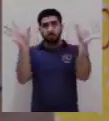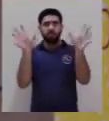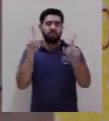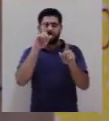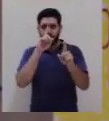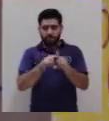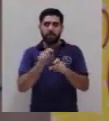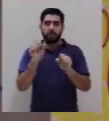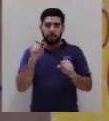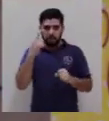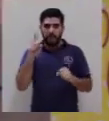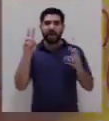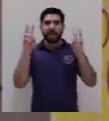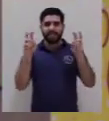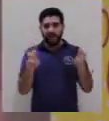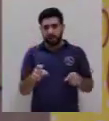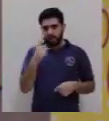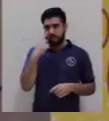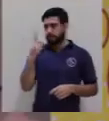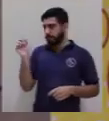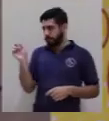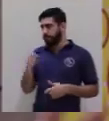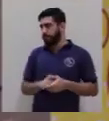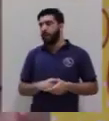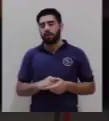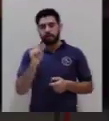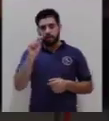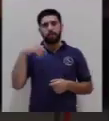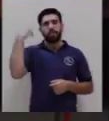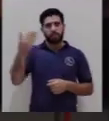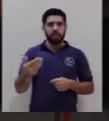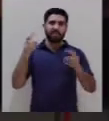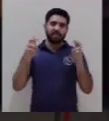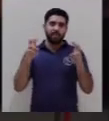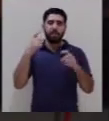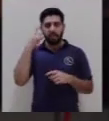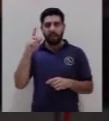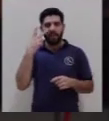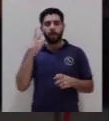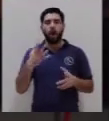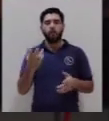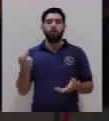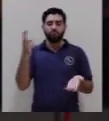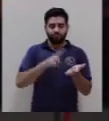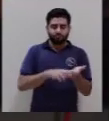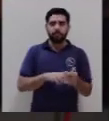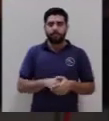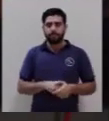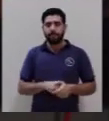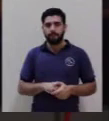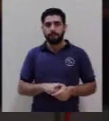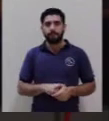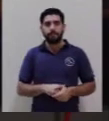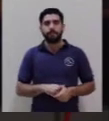gráficos para temas. Luego vamos a ver más adelante un tema y cómo lo podemos aplicar en un organizador. Esto solo